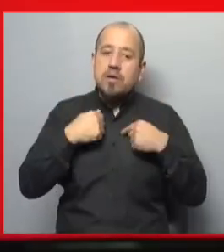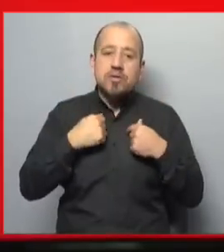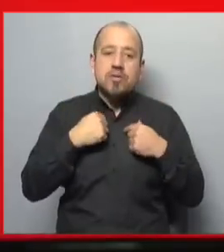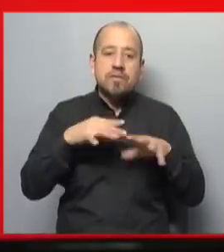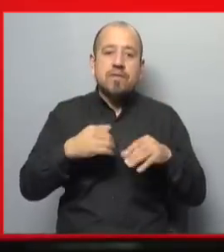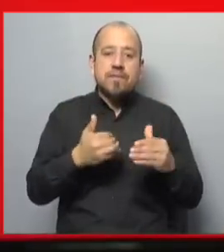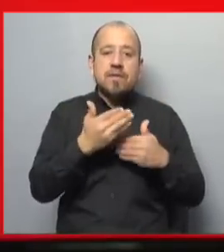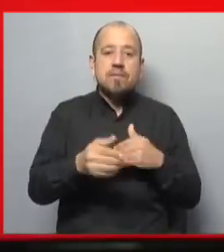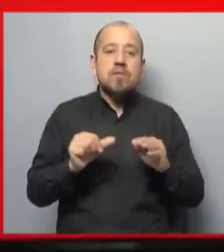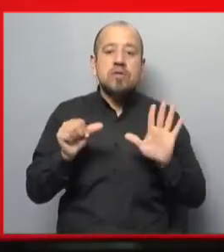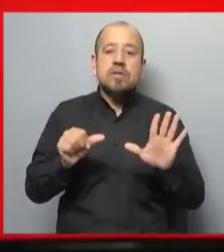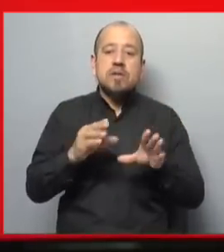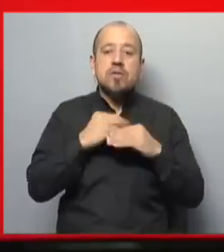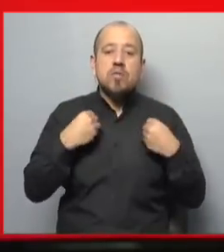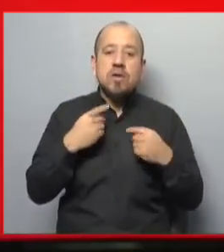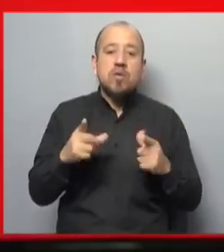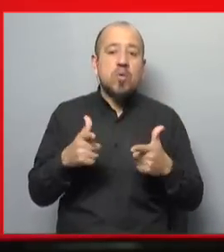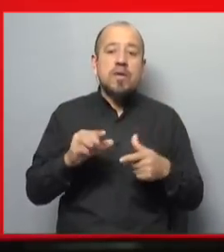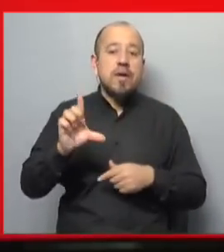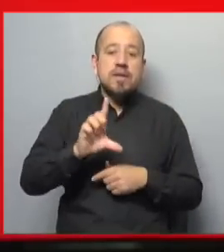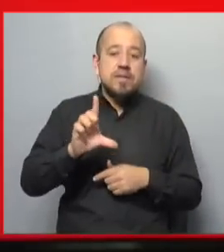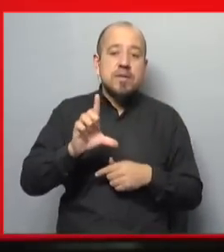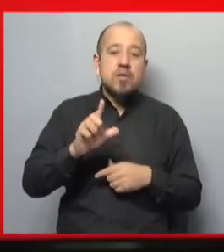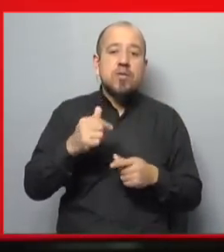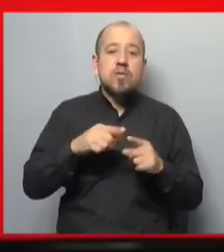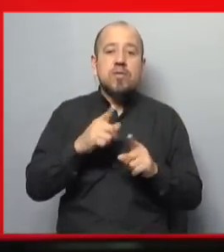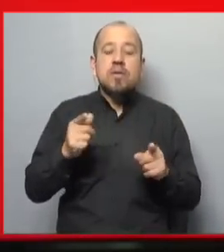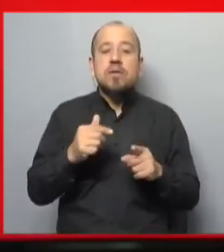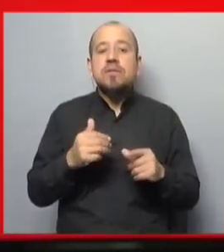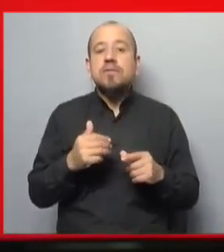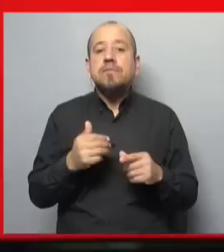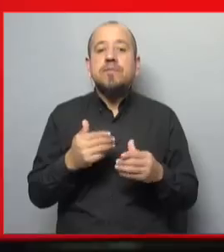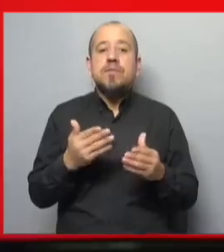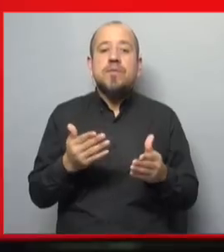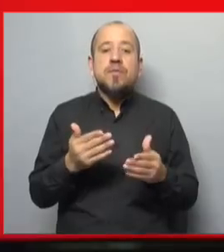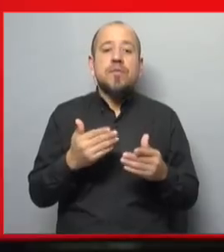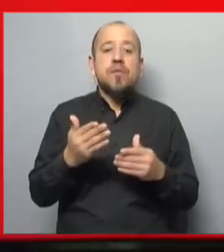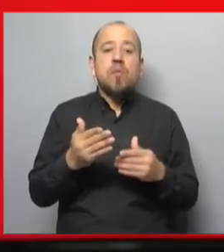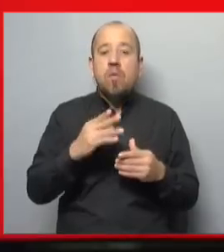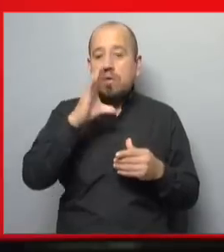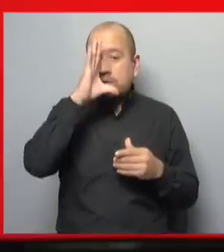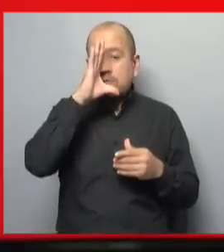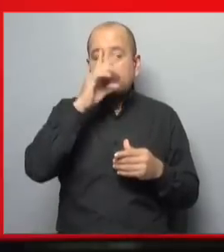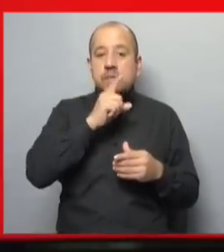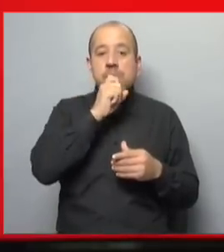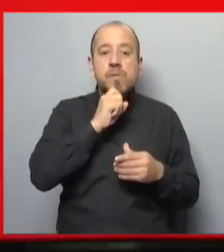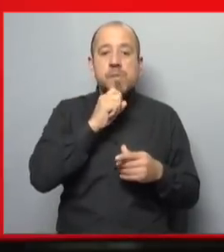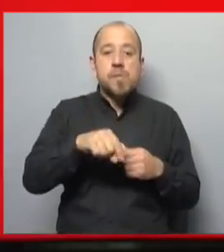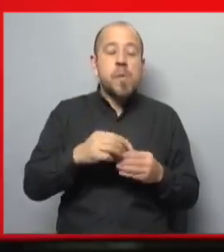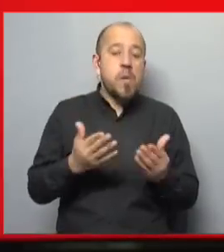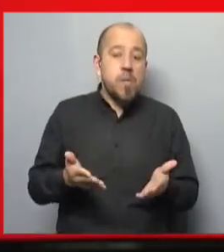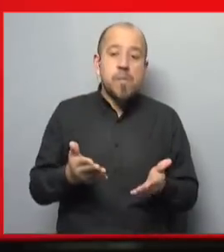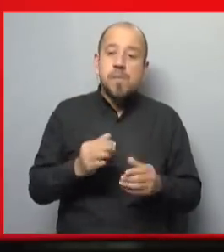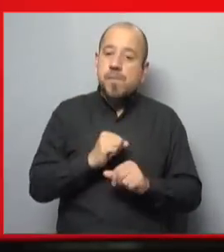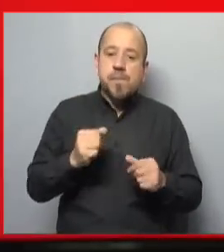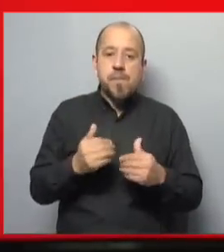momento que terminamos esta escuela y no había liceo y la creación del vicio estuvo prácticamente hasta febrero marzo y el último momento no